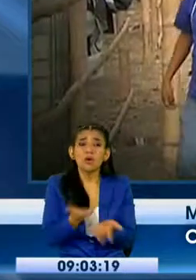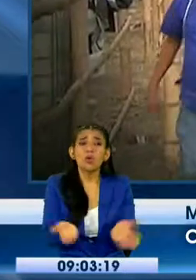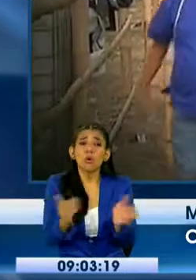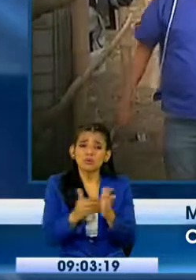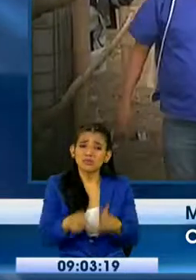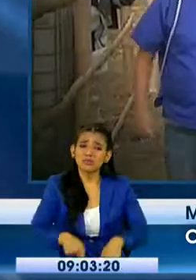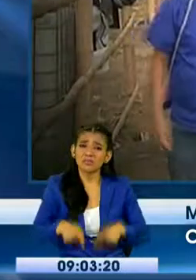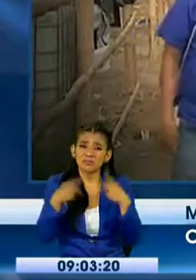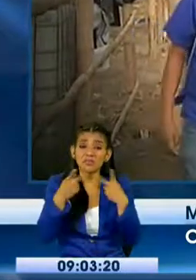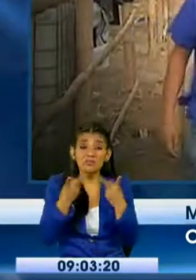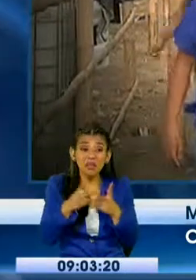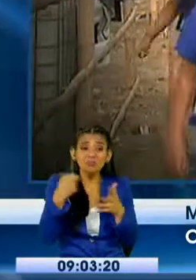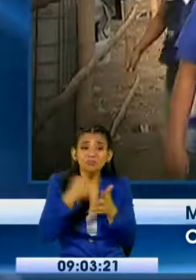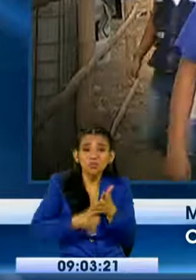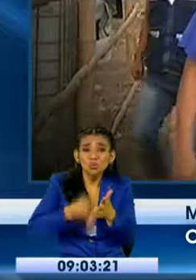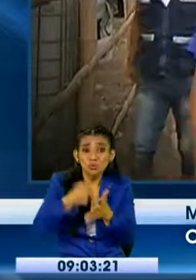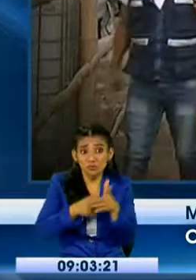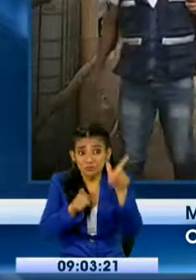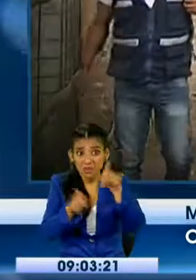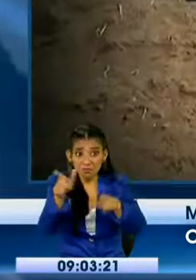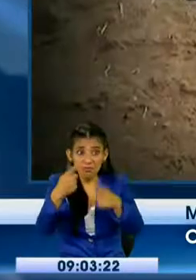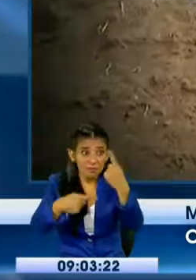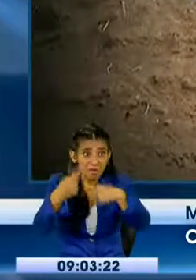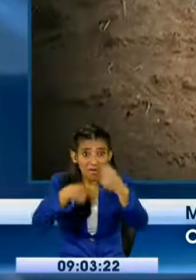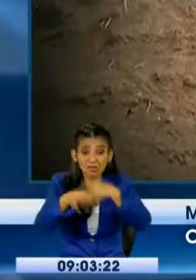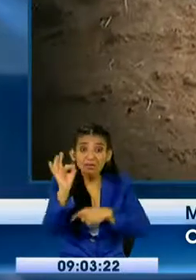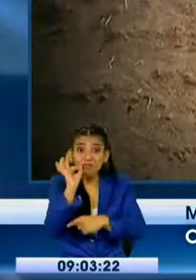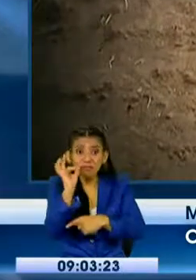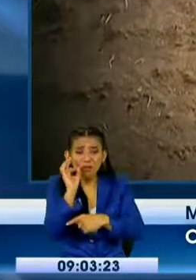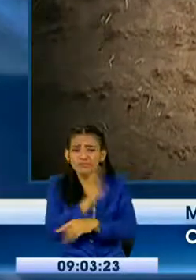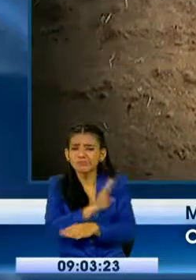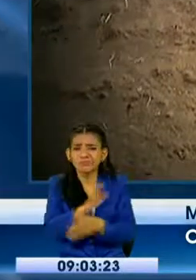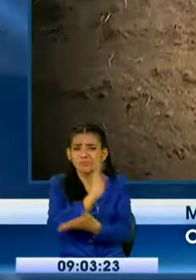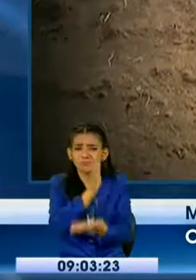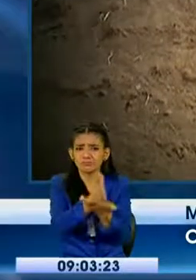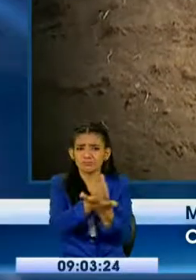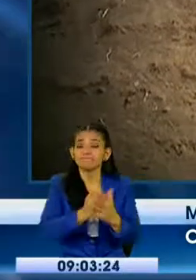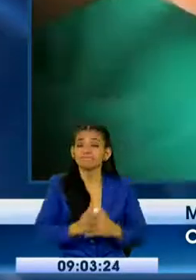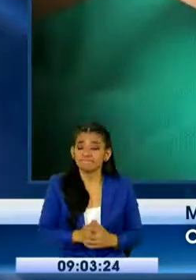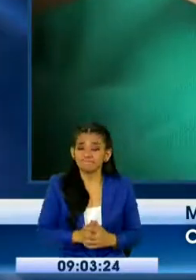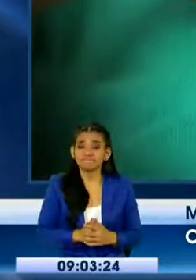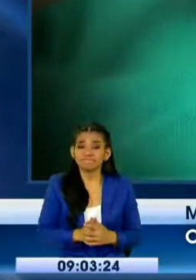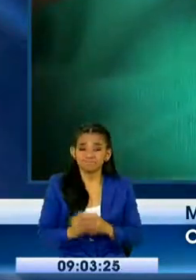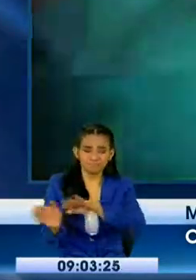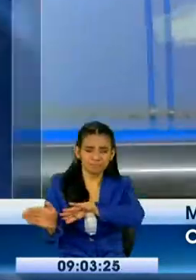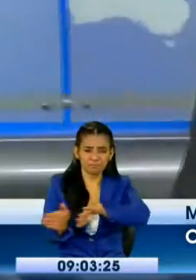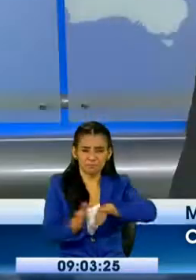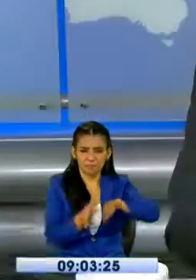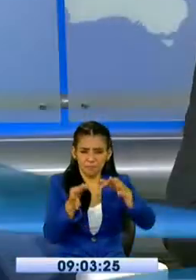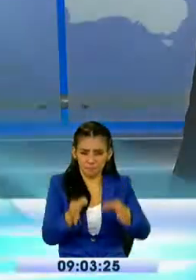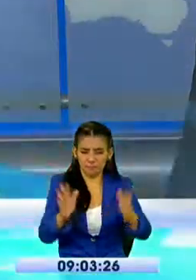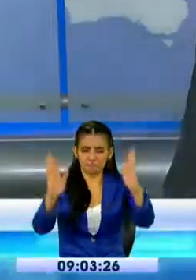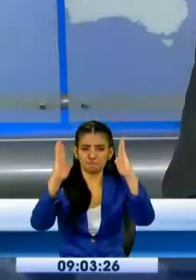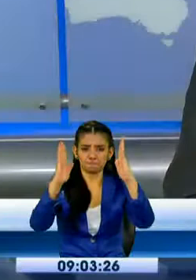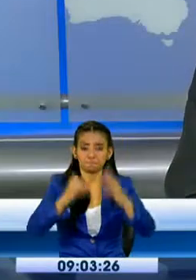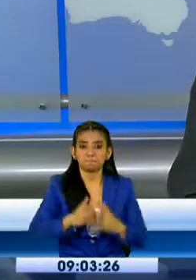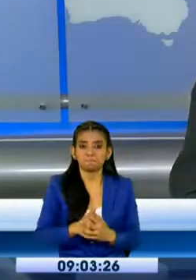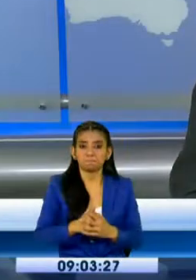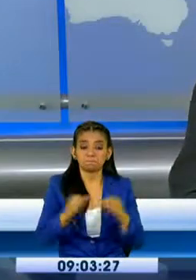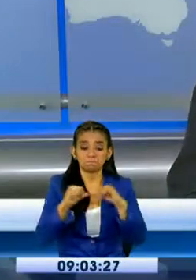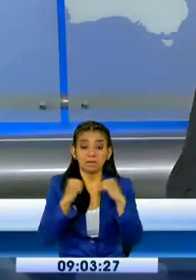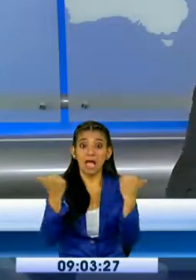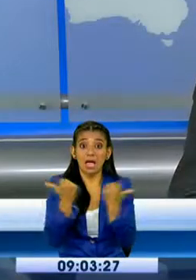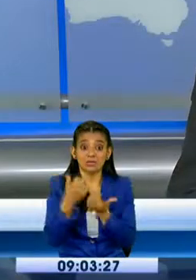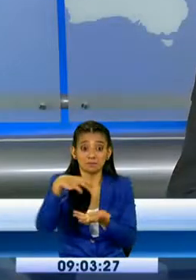que combatir al narcotráfico y al microtráfico. Y a propósito de eso, mucha atención con esta información. La Asamblea